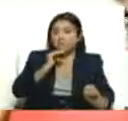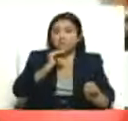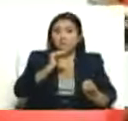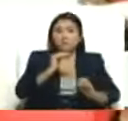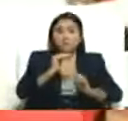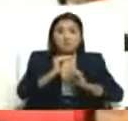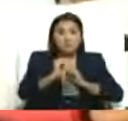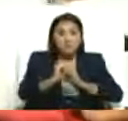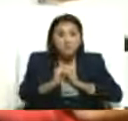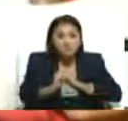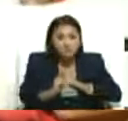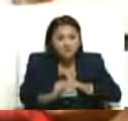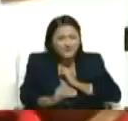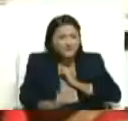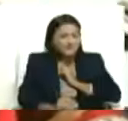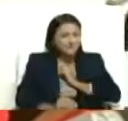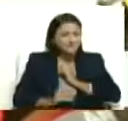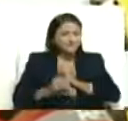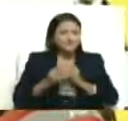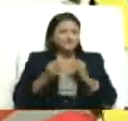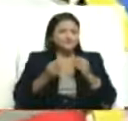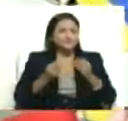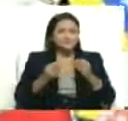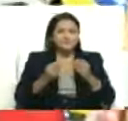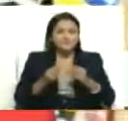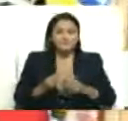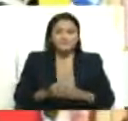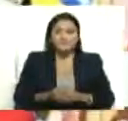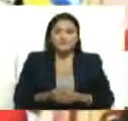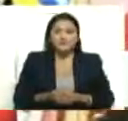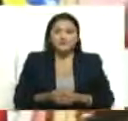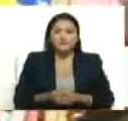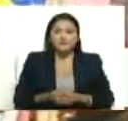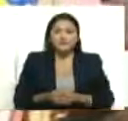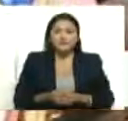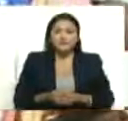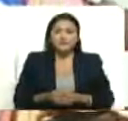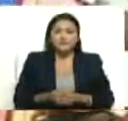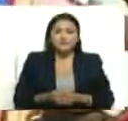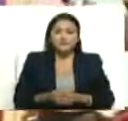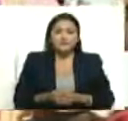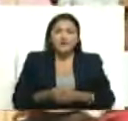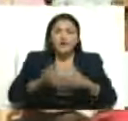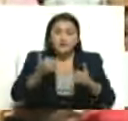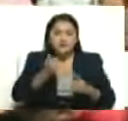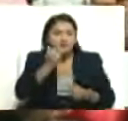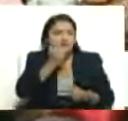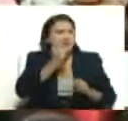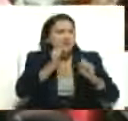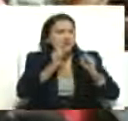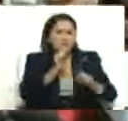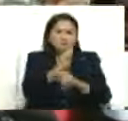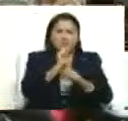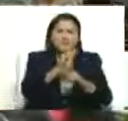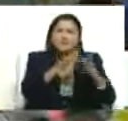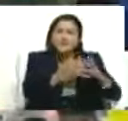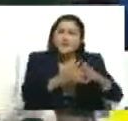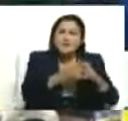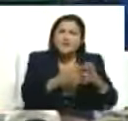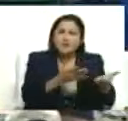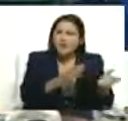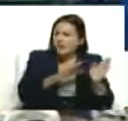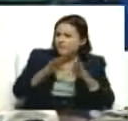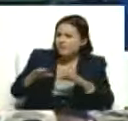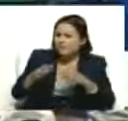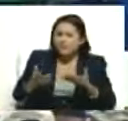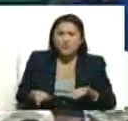Aquellos que sintieron que ese era su padre político no van a reclamarle a su padre político que en vez de estar con ellos esté con